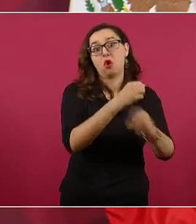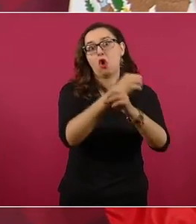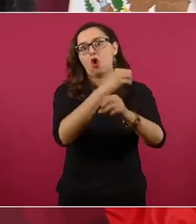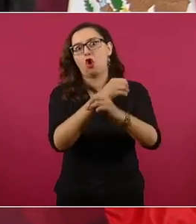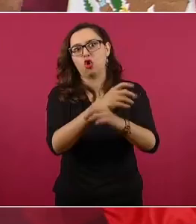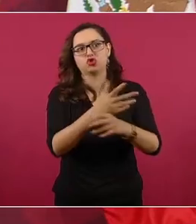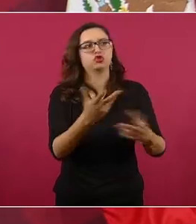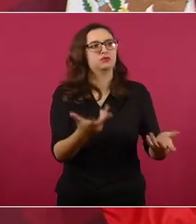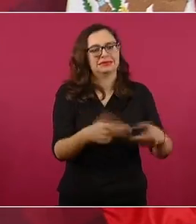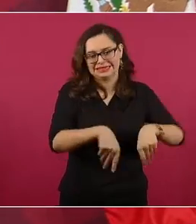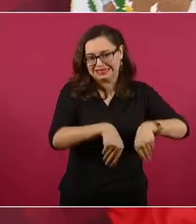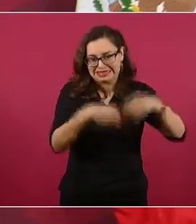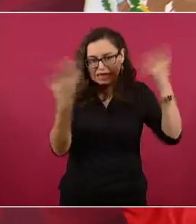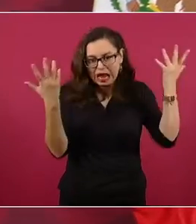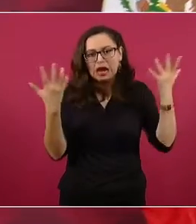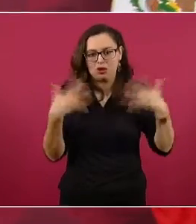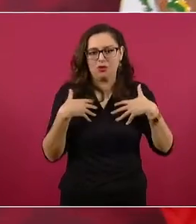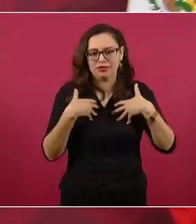Claudio.